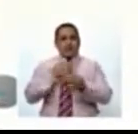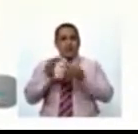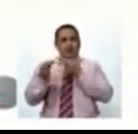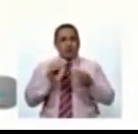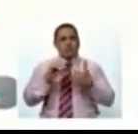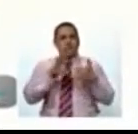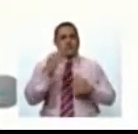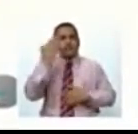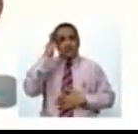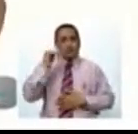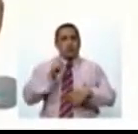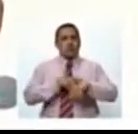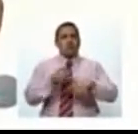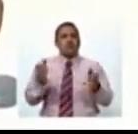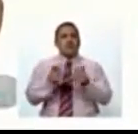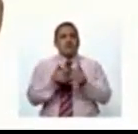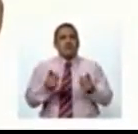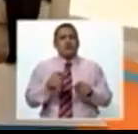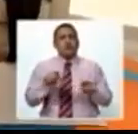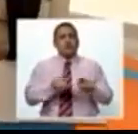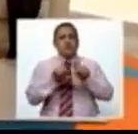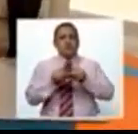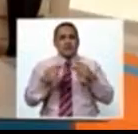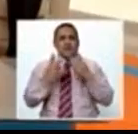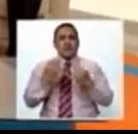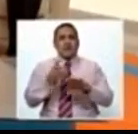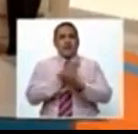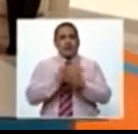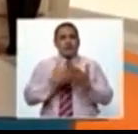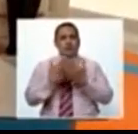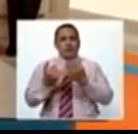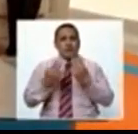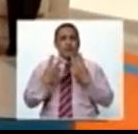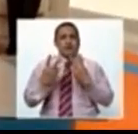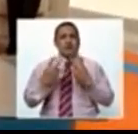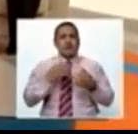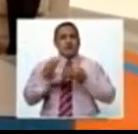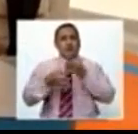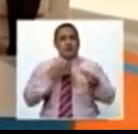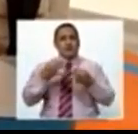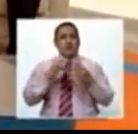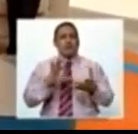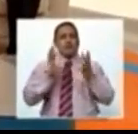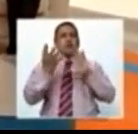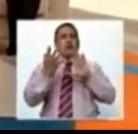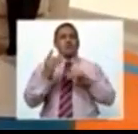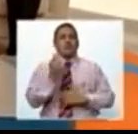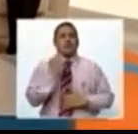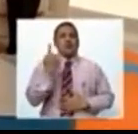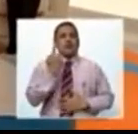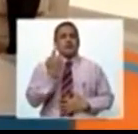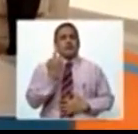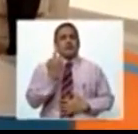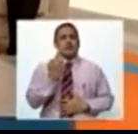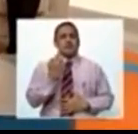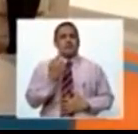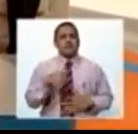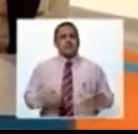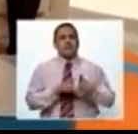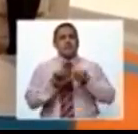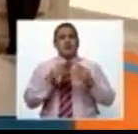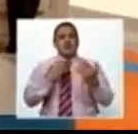días. Claro, como un término fijo, casi exacto. estático. Exacto. Entonces yo creo que hay una evolución, sí, hay una evolución en